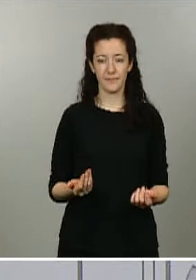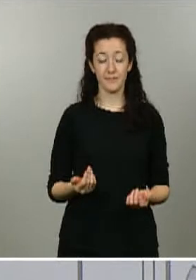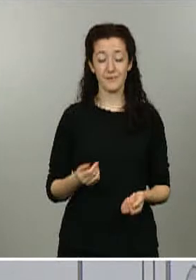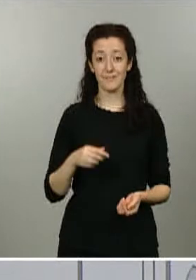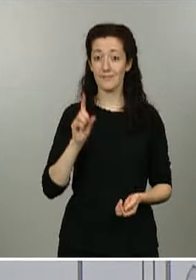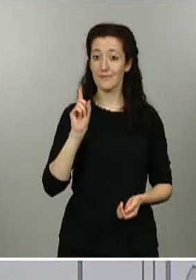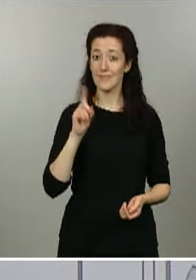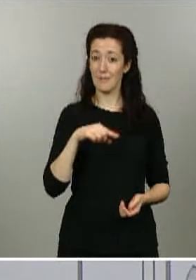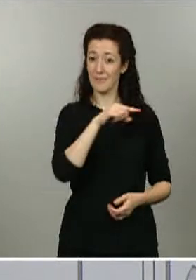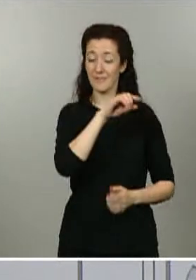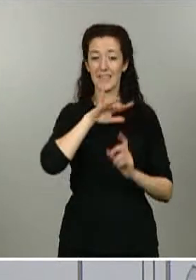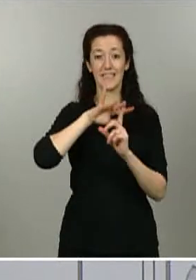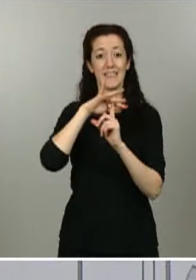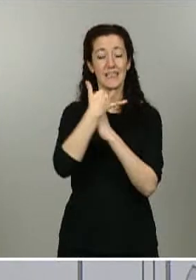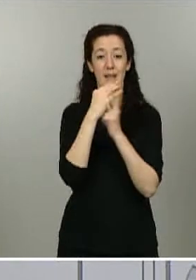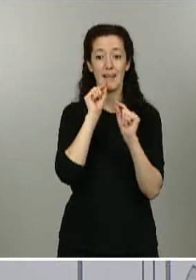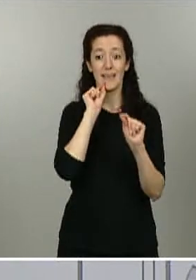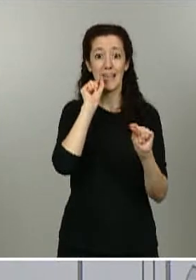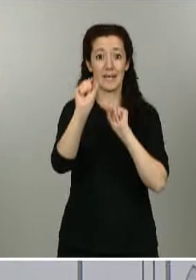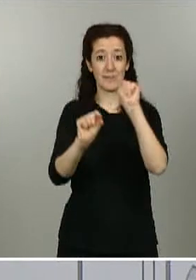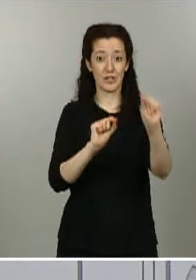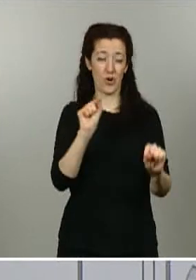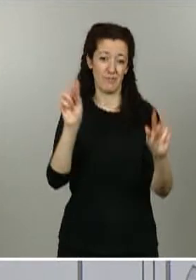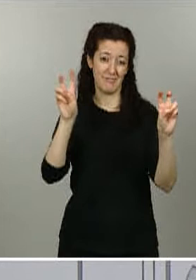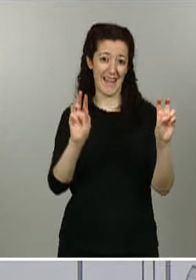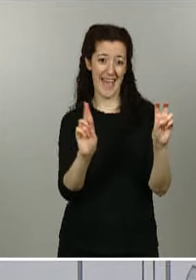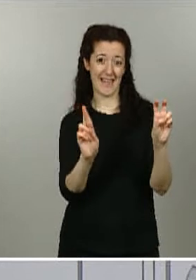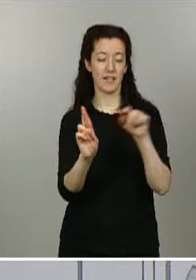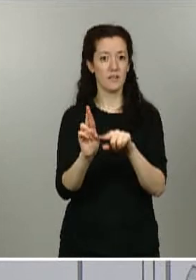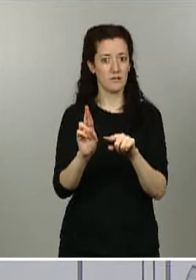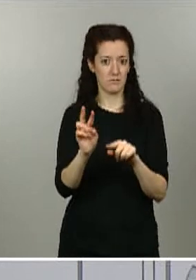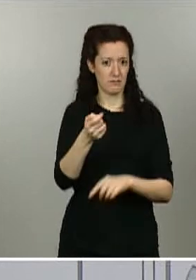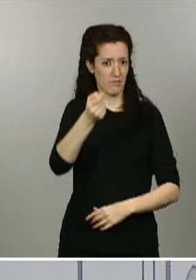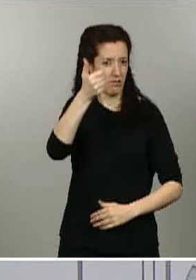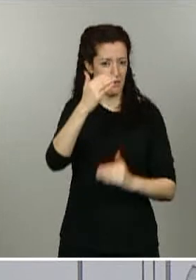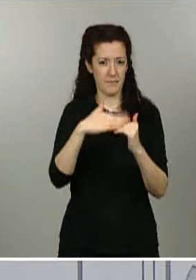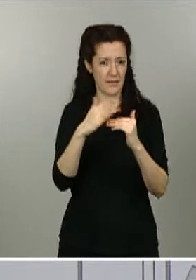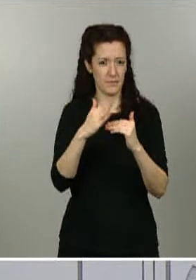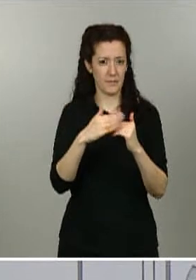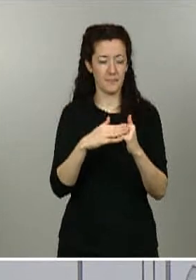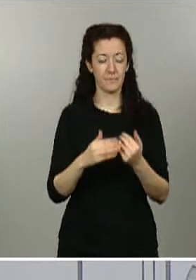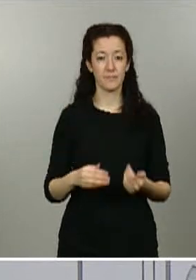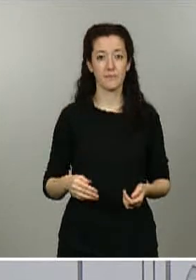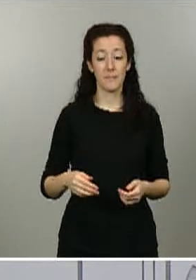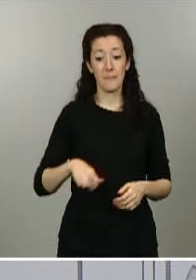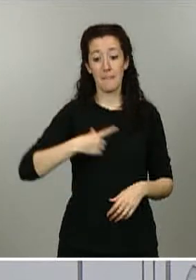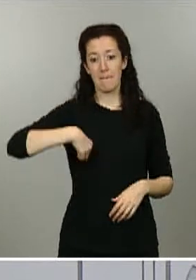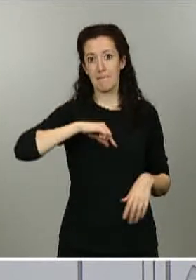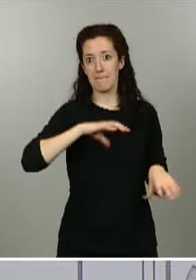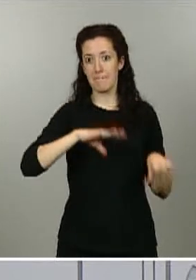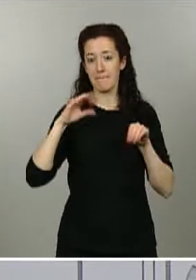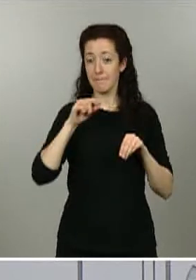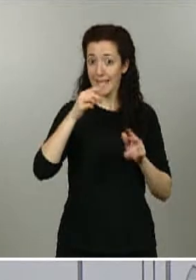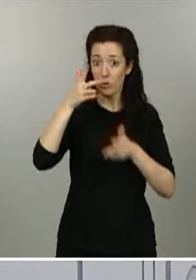R, realmente muy bajos. Con lo cual nosotros entendemos que todo Euskadi estaba en situación de poder pasar de